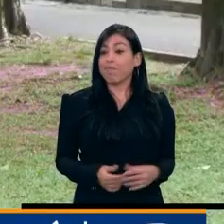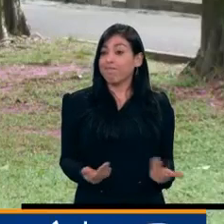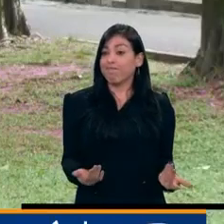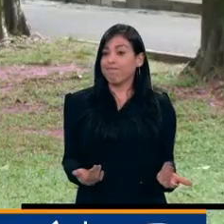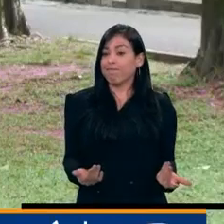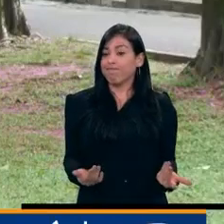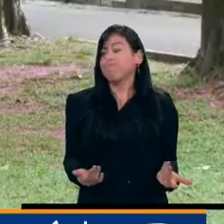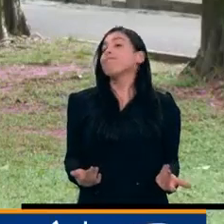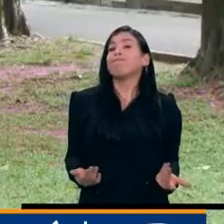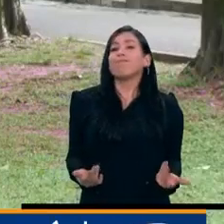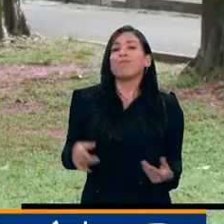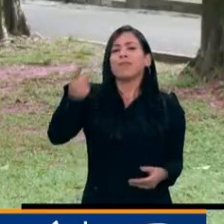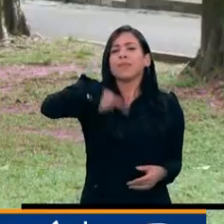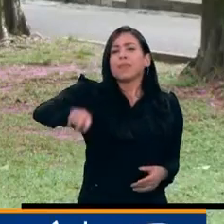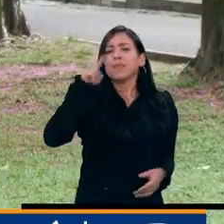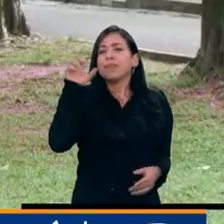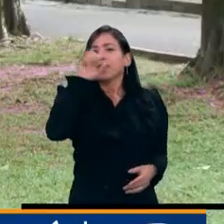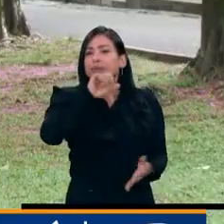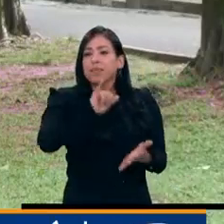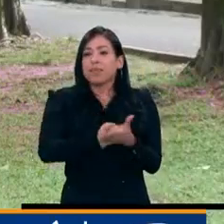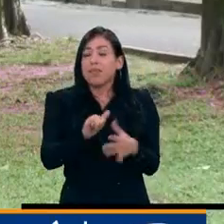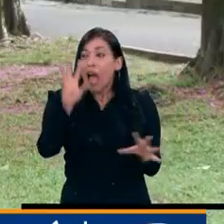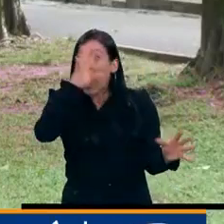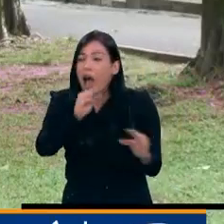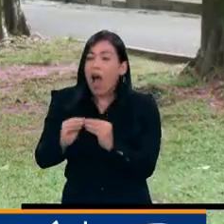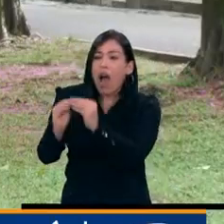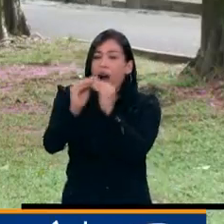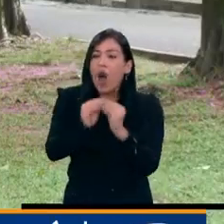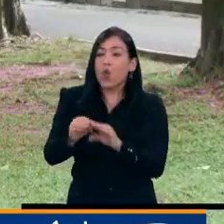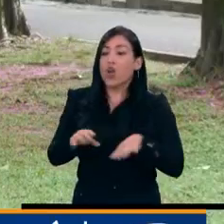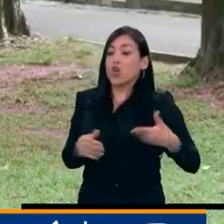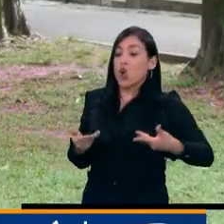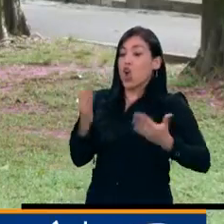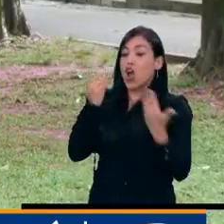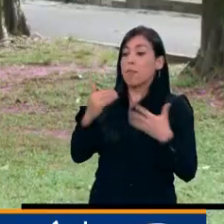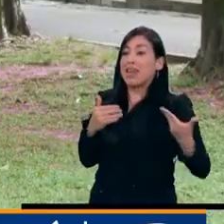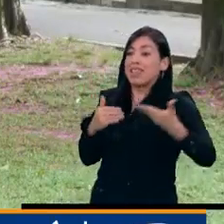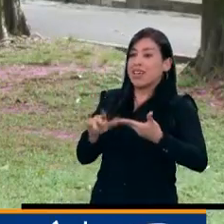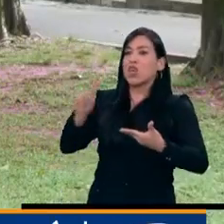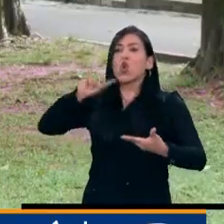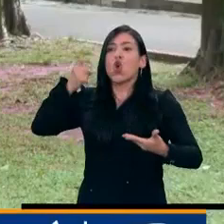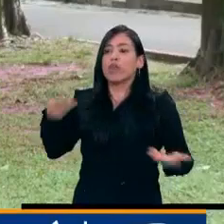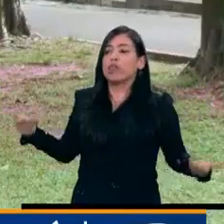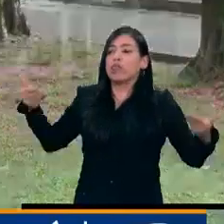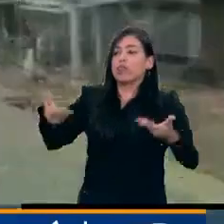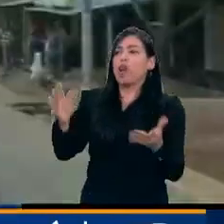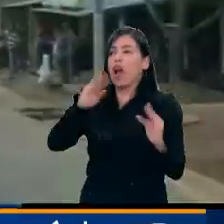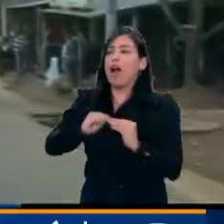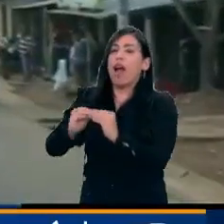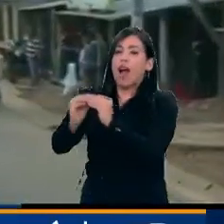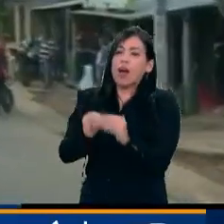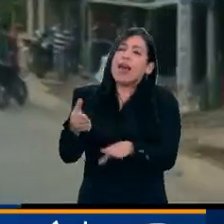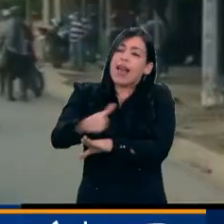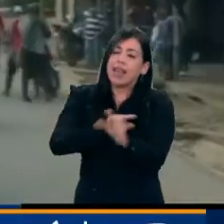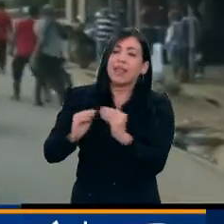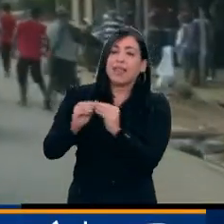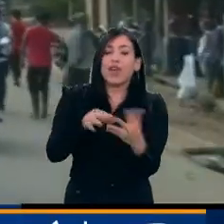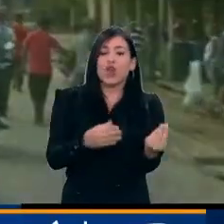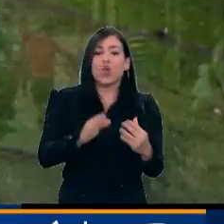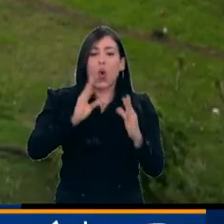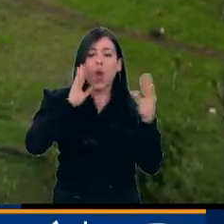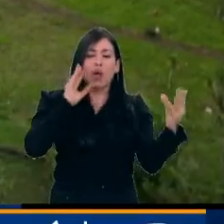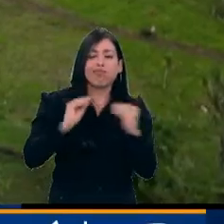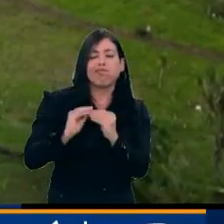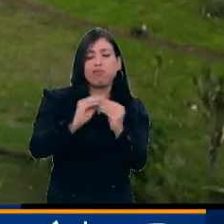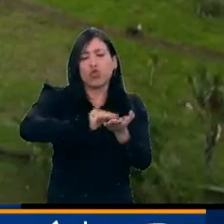Pues precisamente para que se lograran esos acuerdos con el gobierno nacional tuvo que hacer algunos acuerdos con los